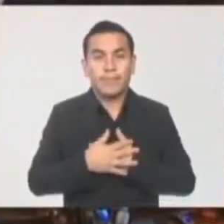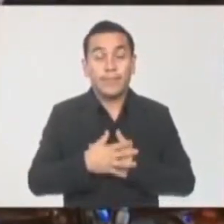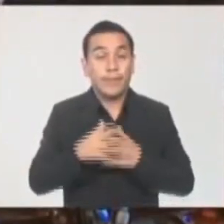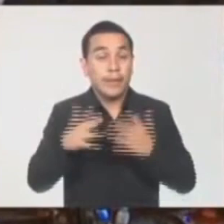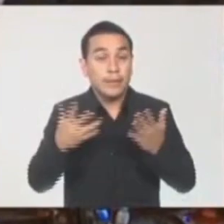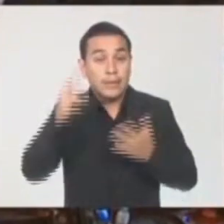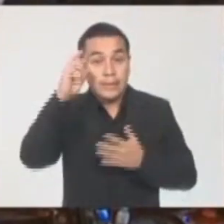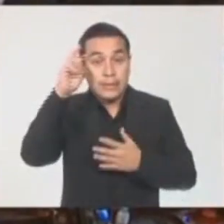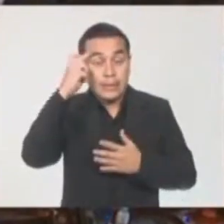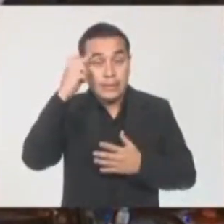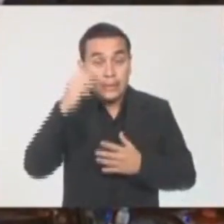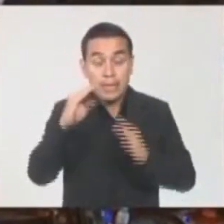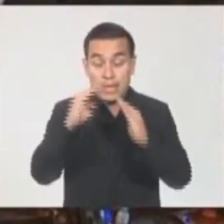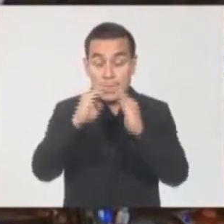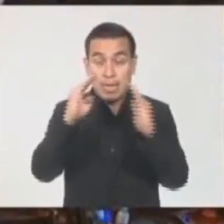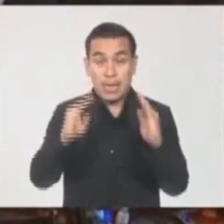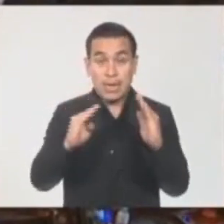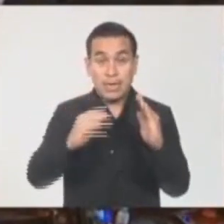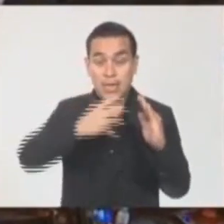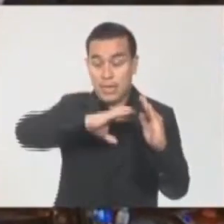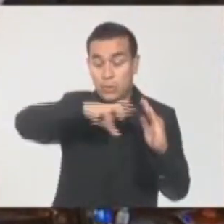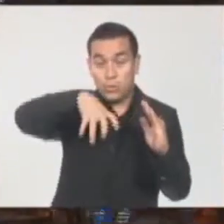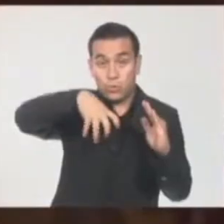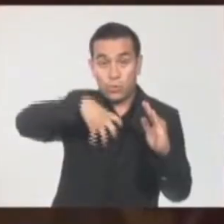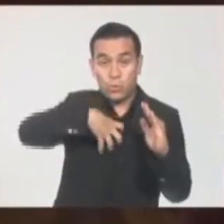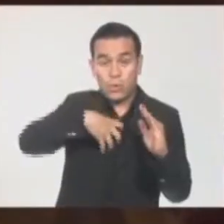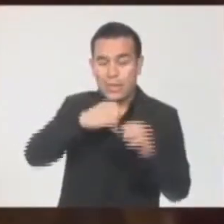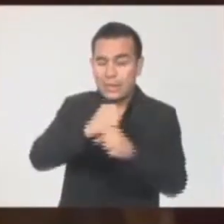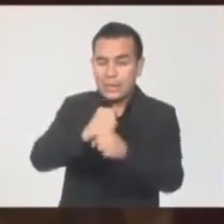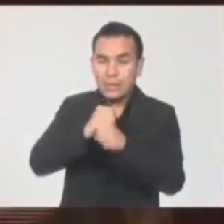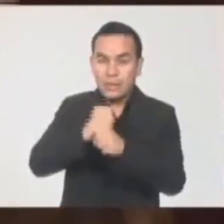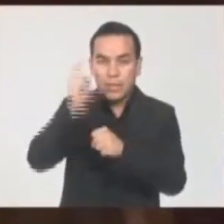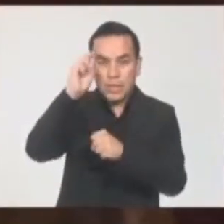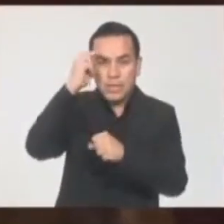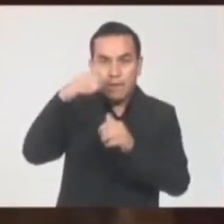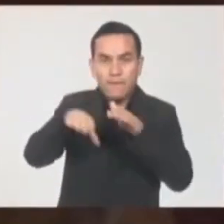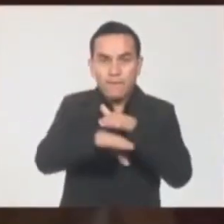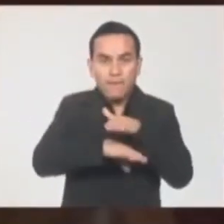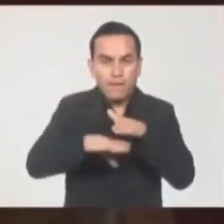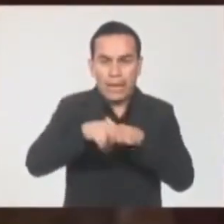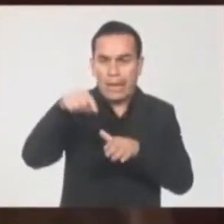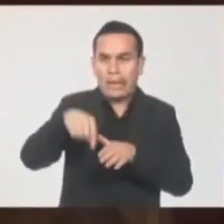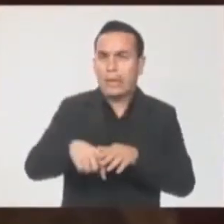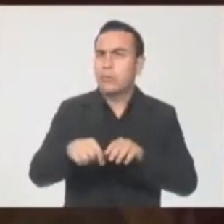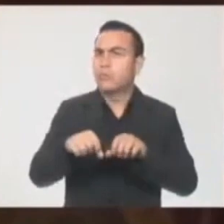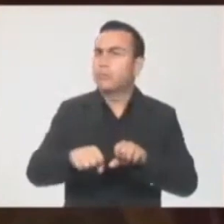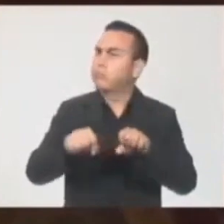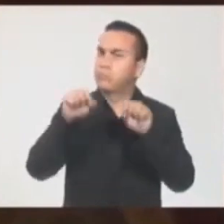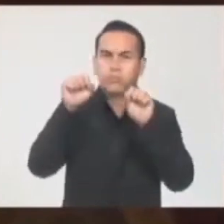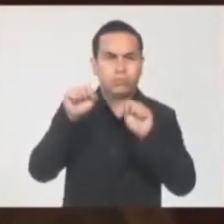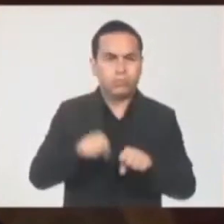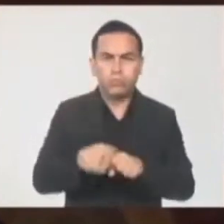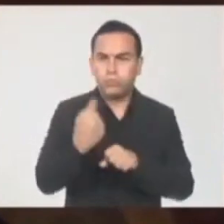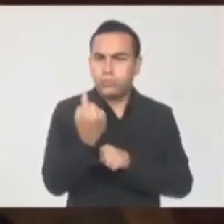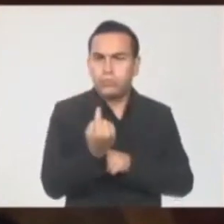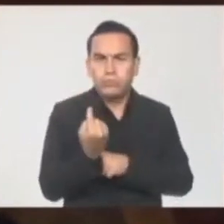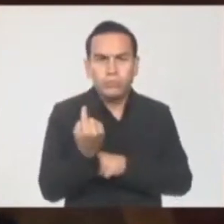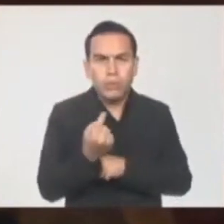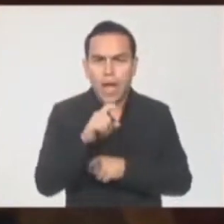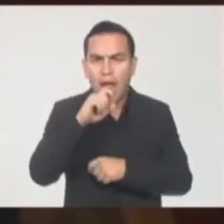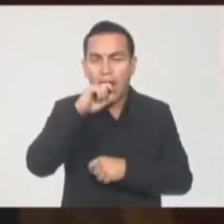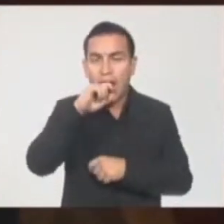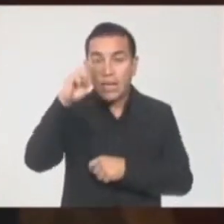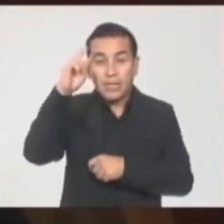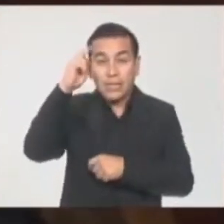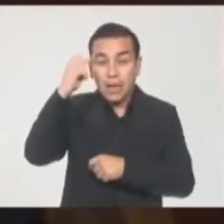Por eso, tener una vivienda propia y segura, que debería ser algo básico, es algo casi imposible para el salvadoreño promedio. Con